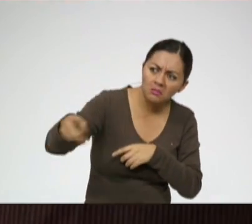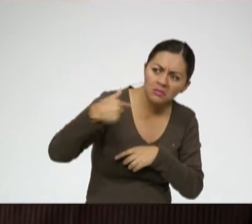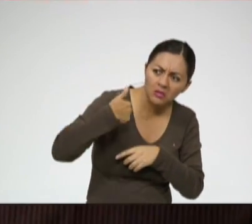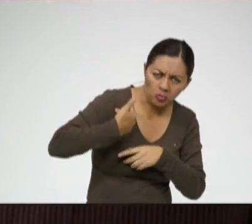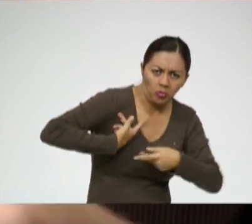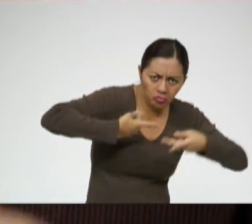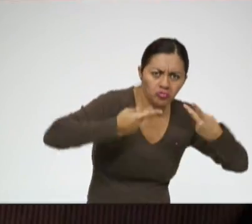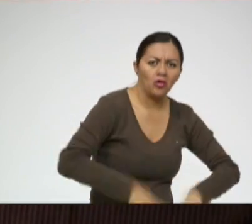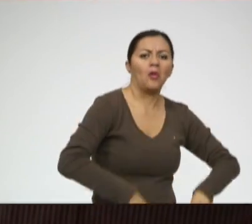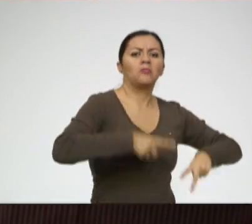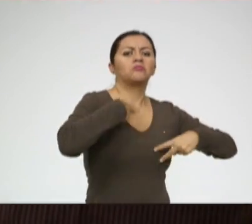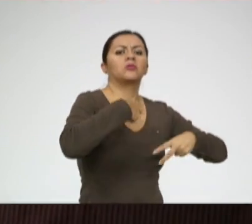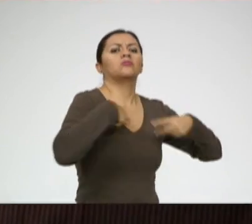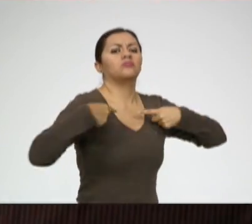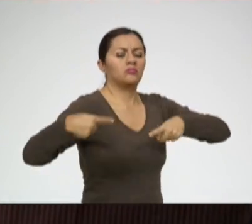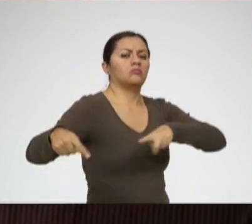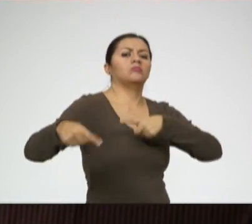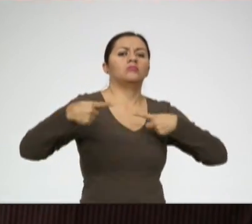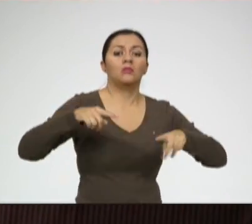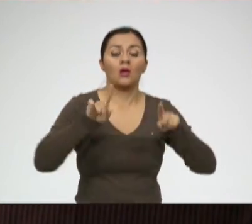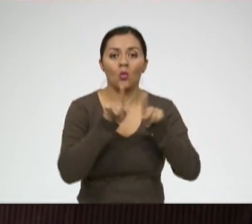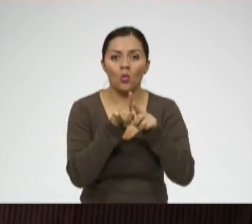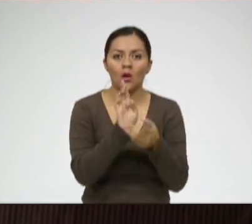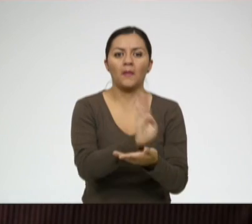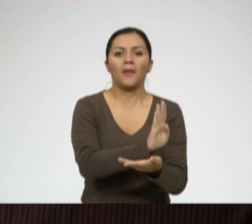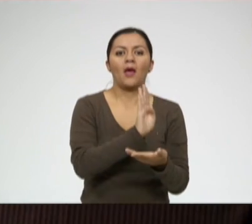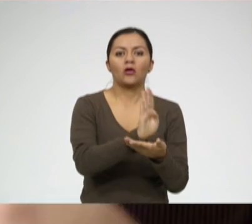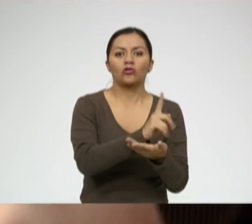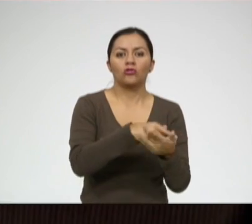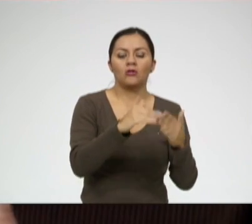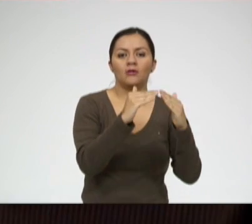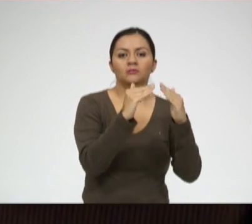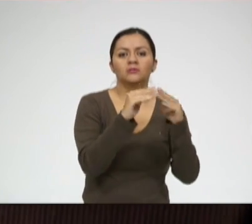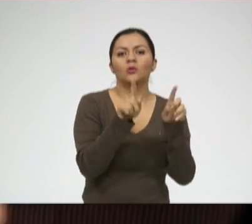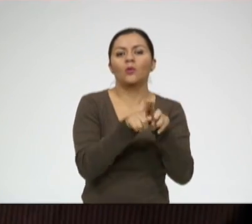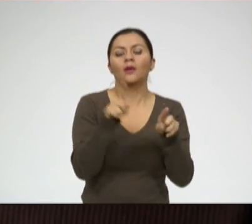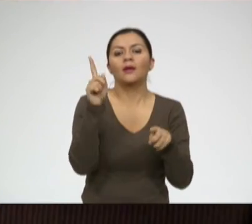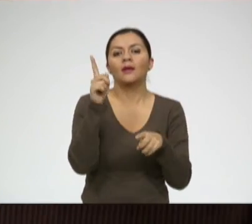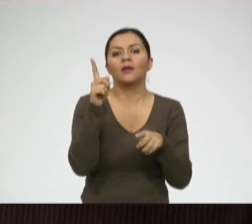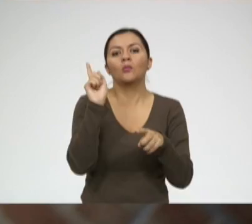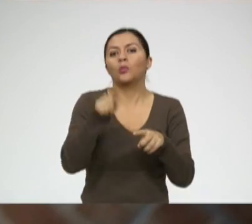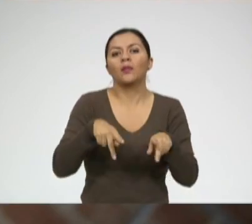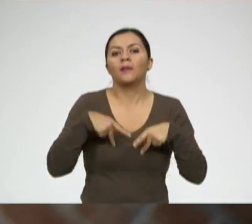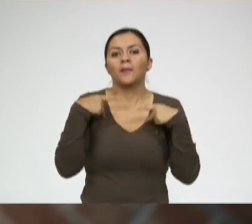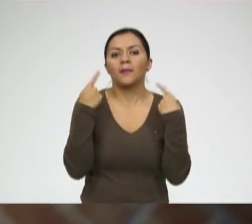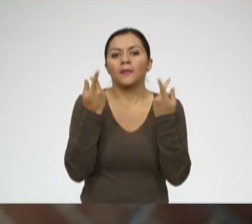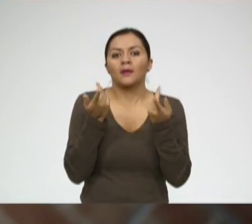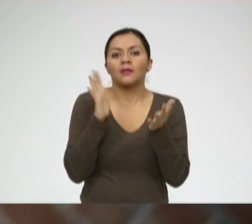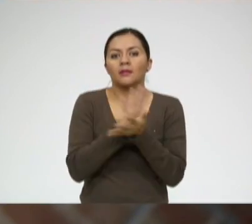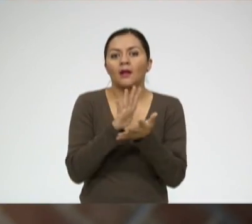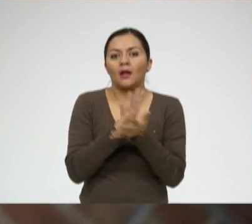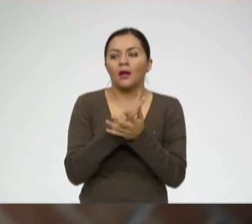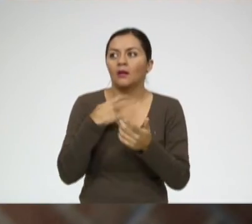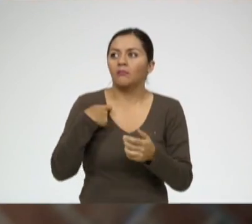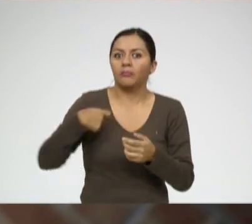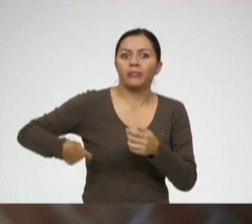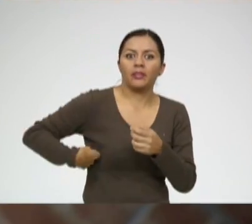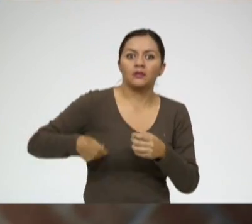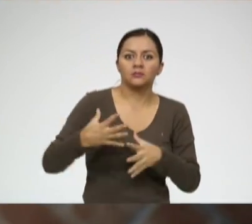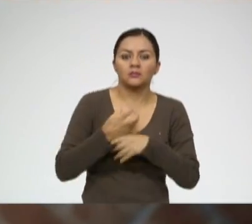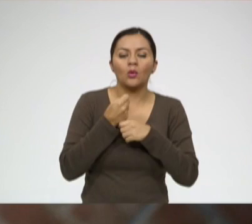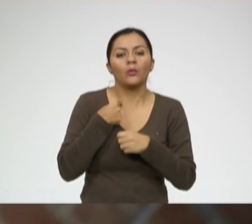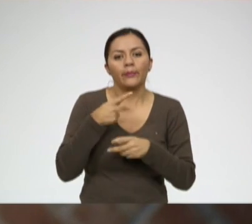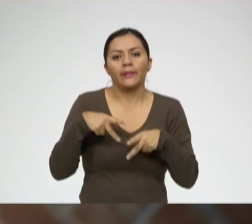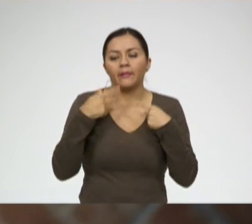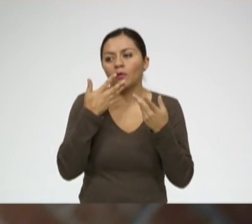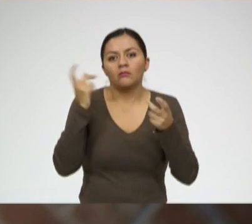además se encuentran en territorios, en barrios, en donde se le hace muy difícil poder vivir. La gente, los muchachos buscan estar en una